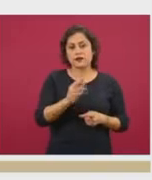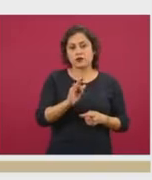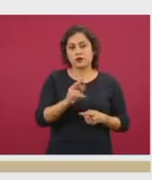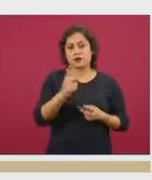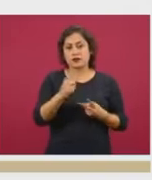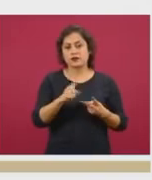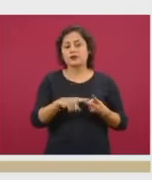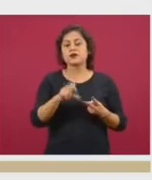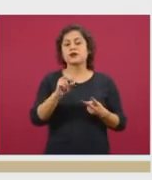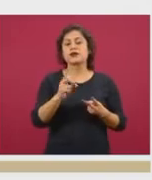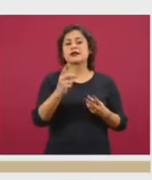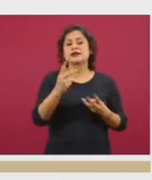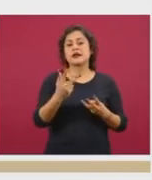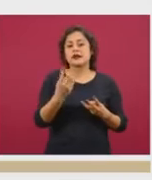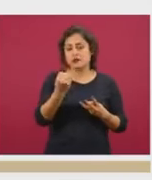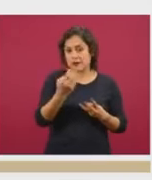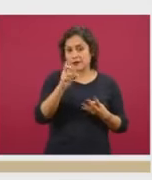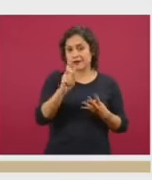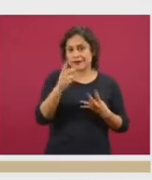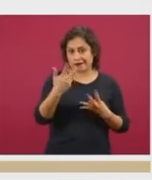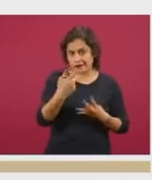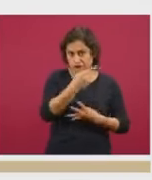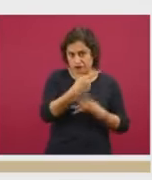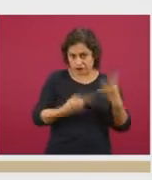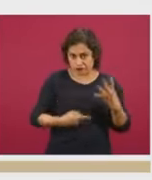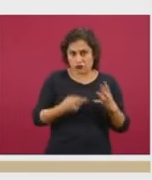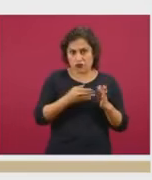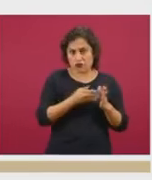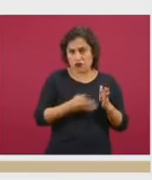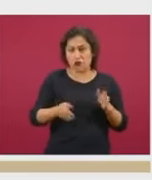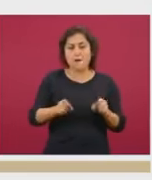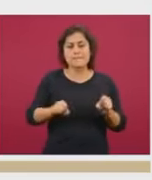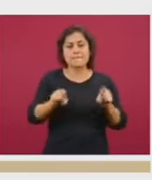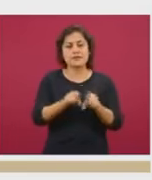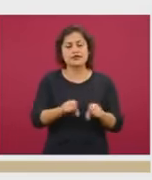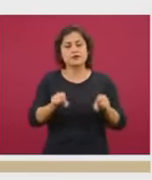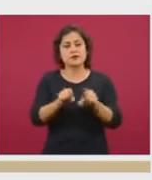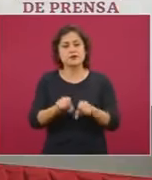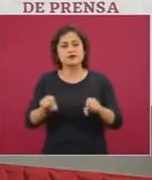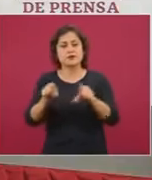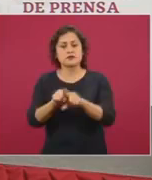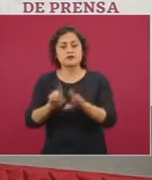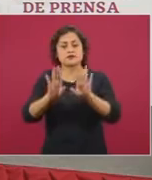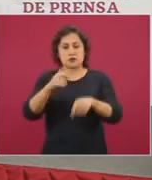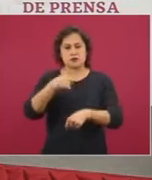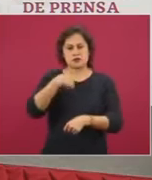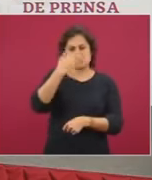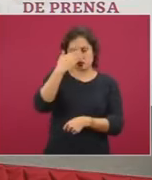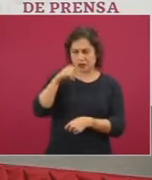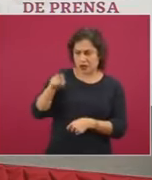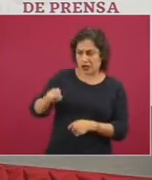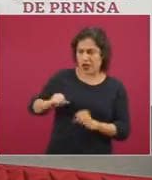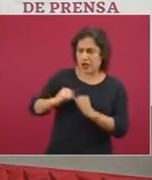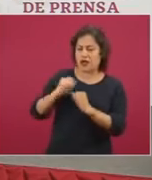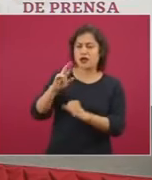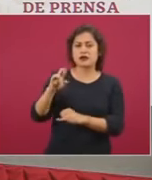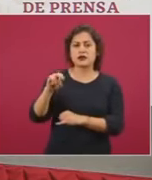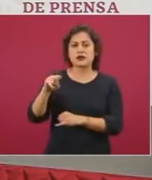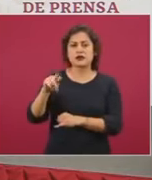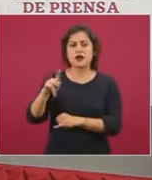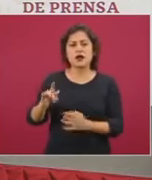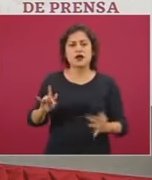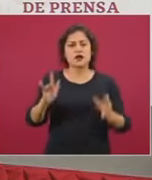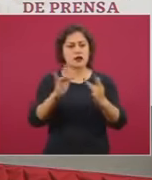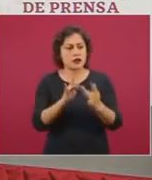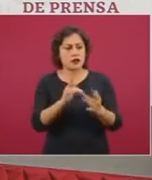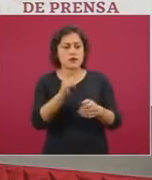39, 38, prácticamente con el mismo nivel, y sé que RENAPO ha estado trabajando con el gobierno de Tlaxcala para